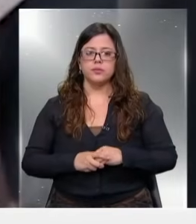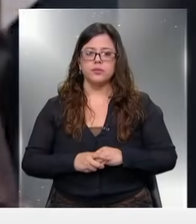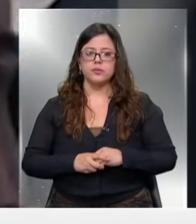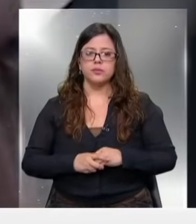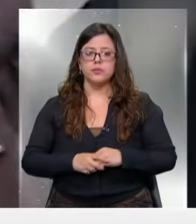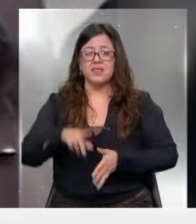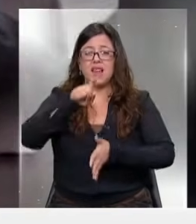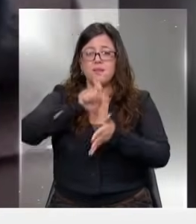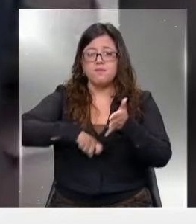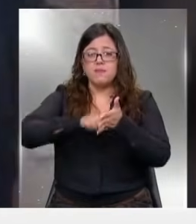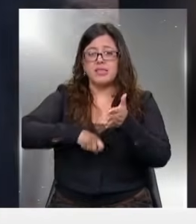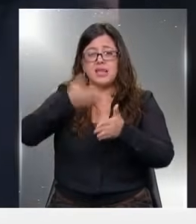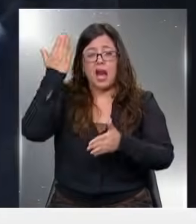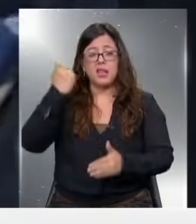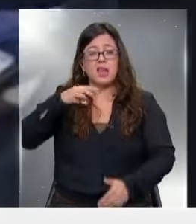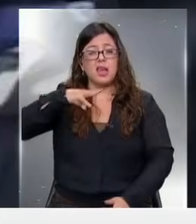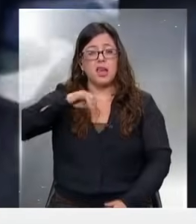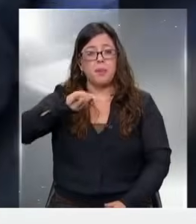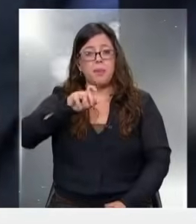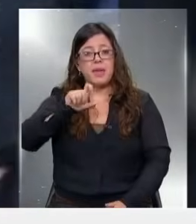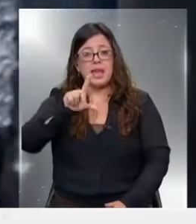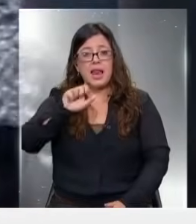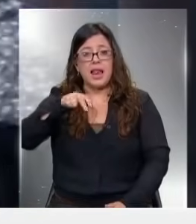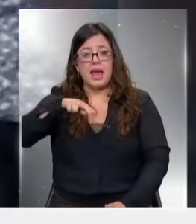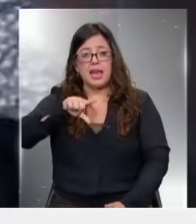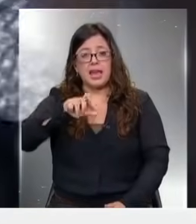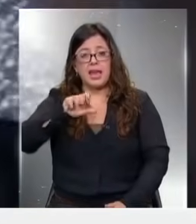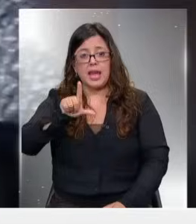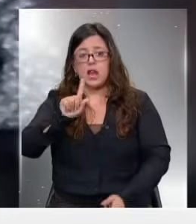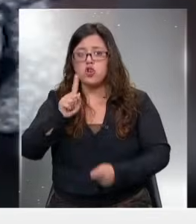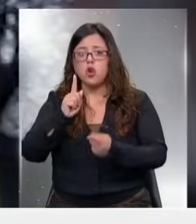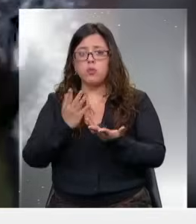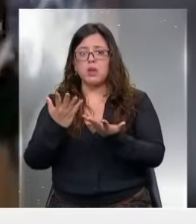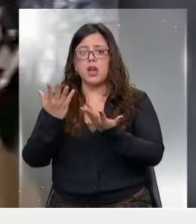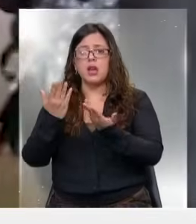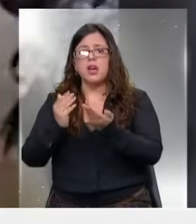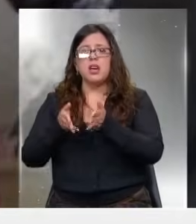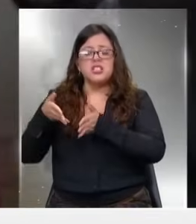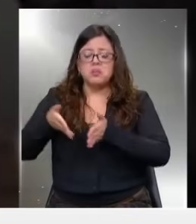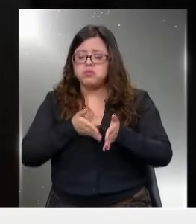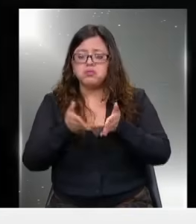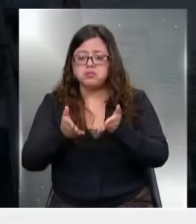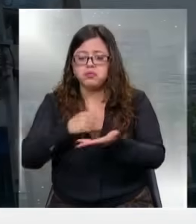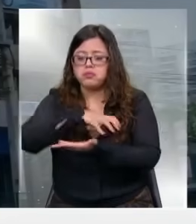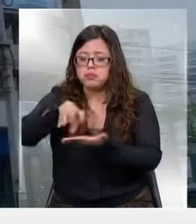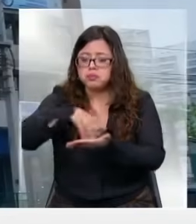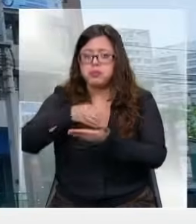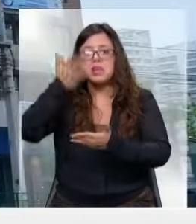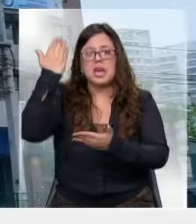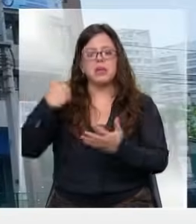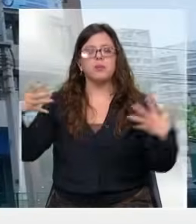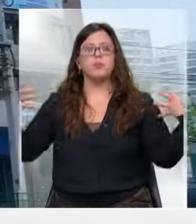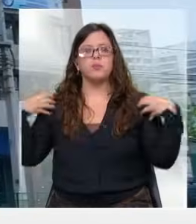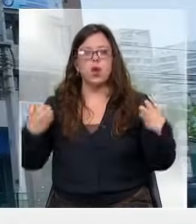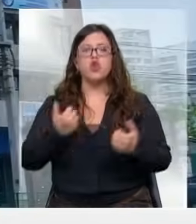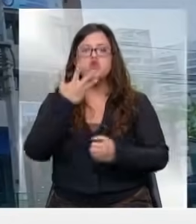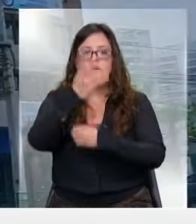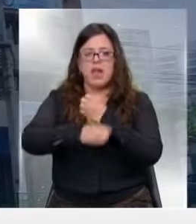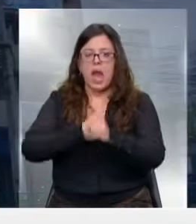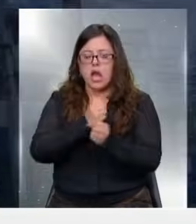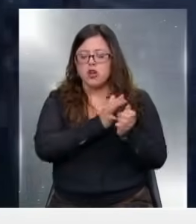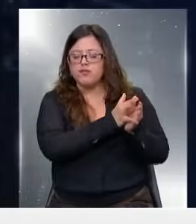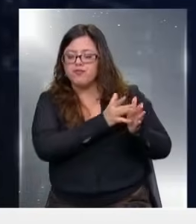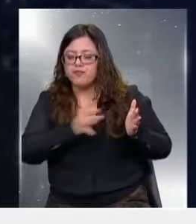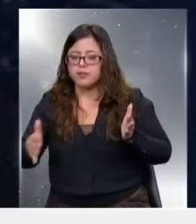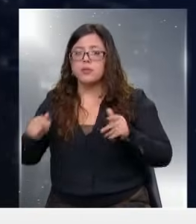Hace meses que Miguel Ángel Aguilera no recorría las calles de la comuna que presidió por casi 9 años y donde el Ministerio